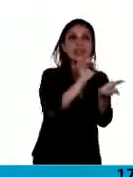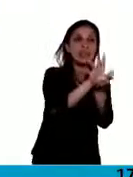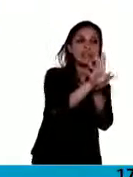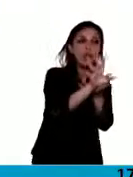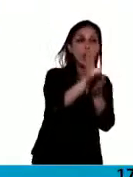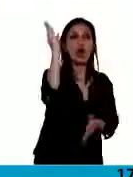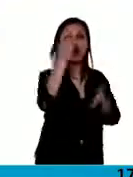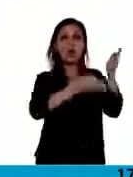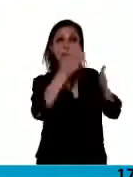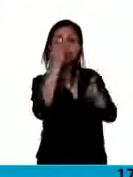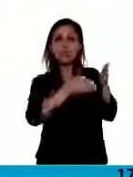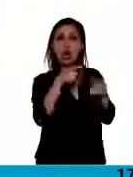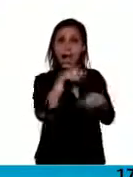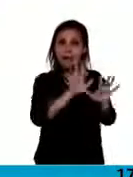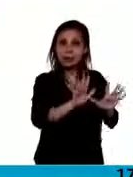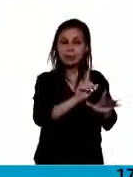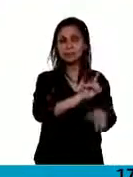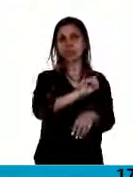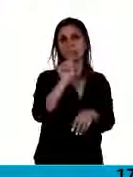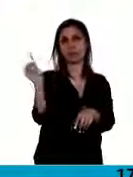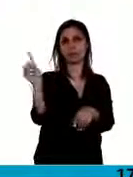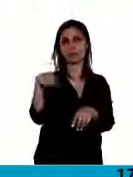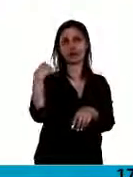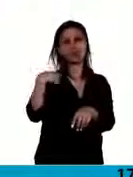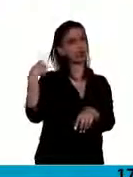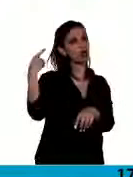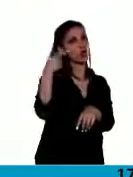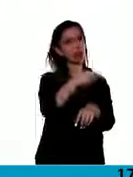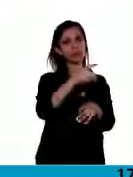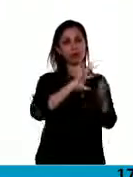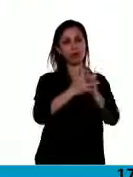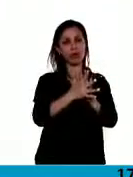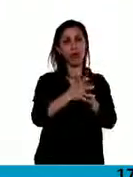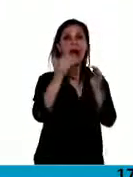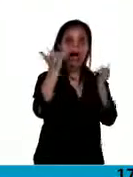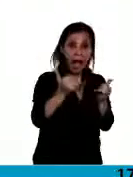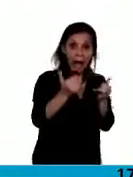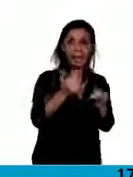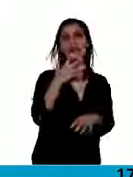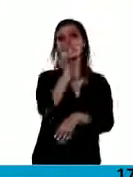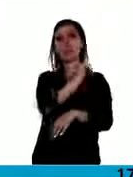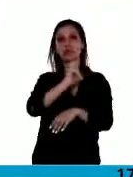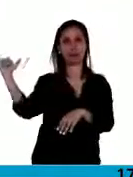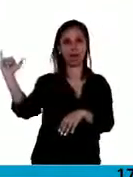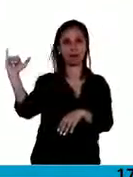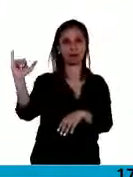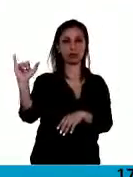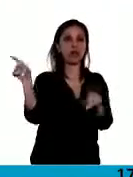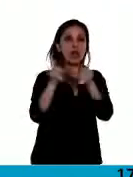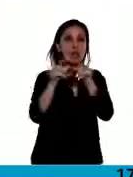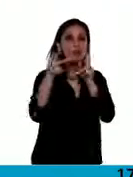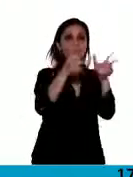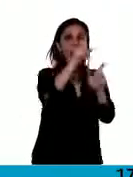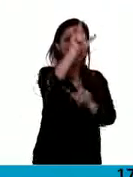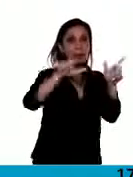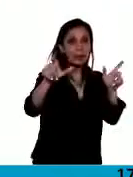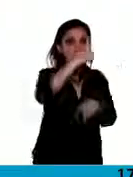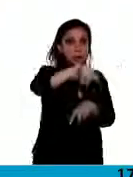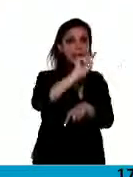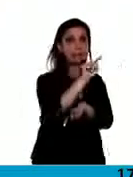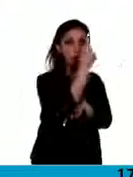represión. Nos oponemos a eso, lo denunciamos y como le dijimos a los vecinos, no están solos,